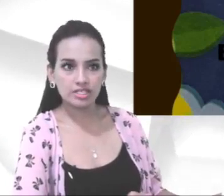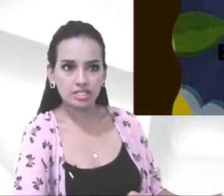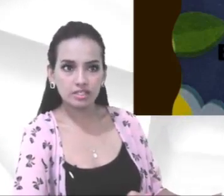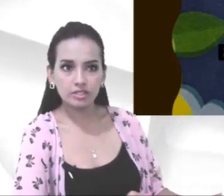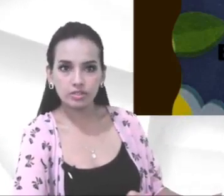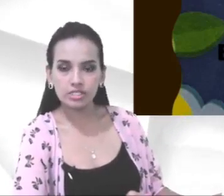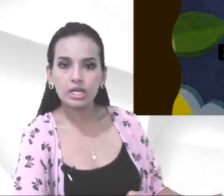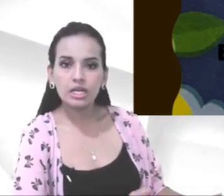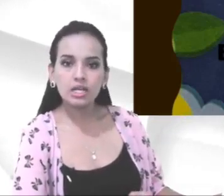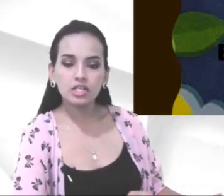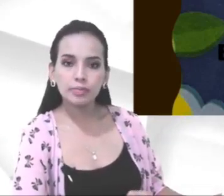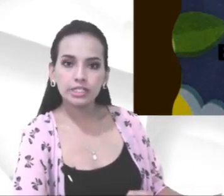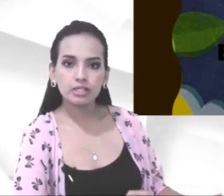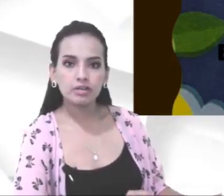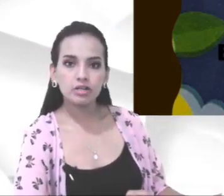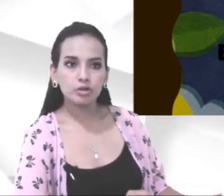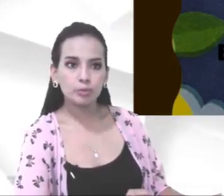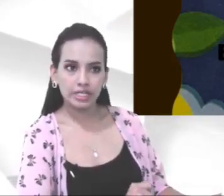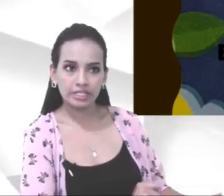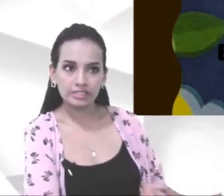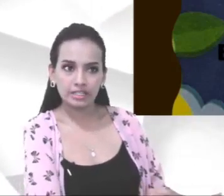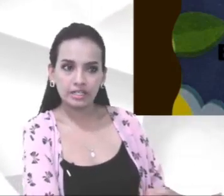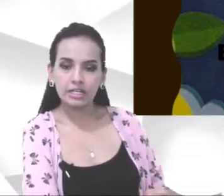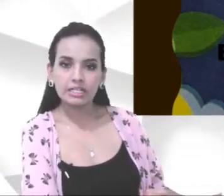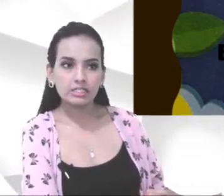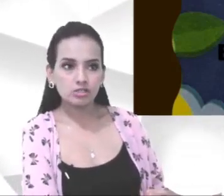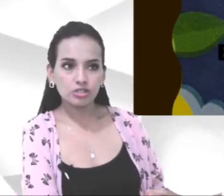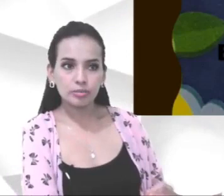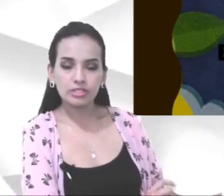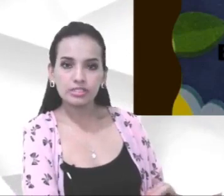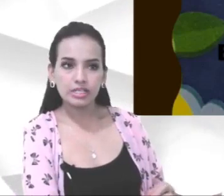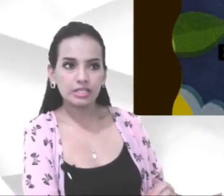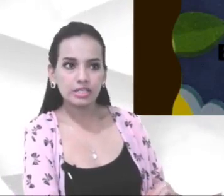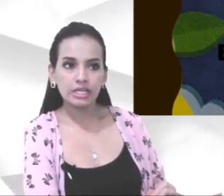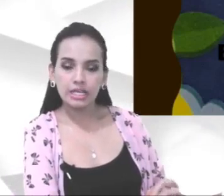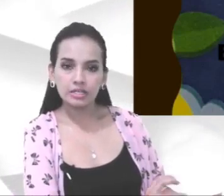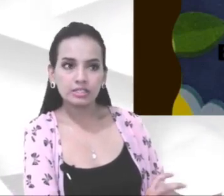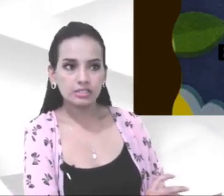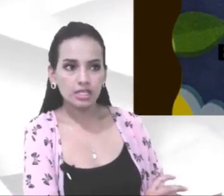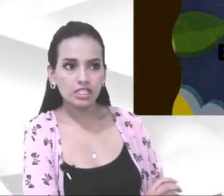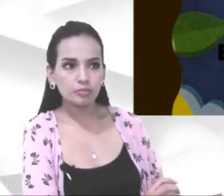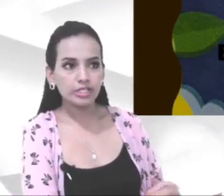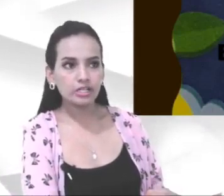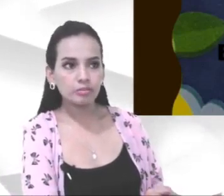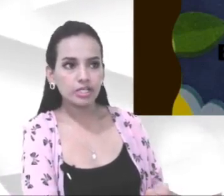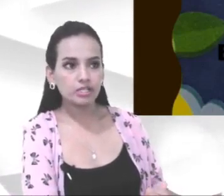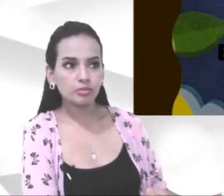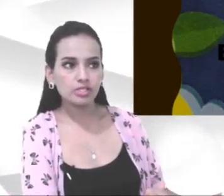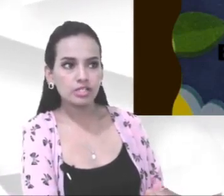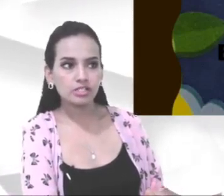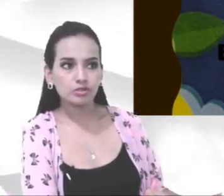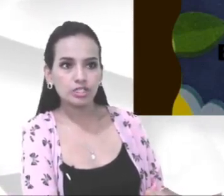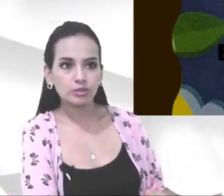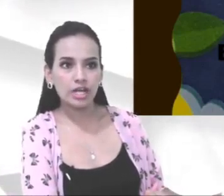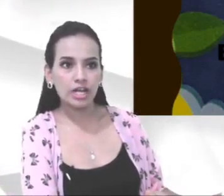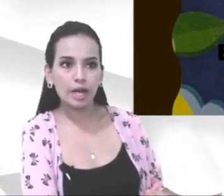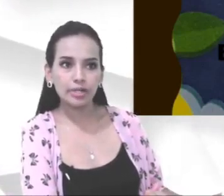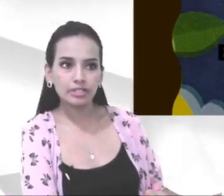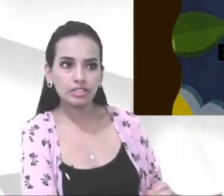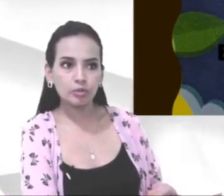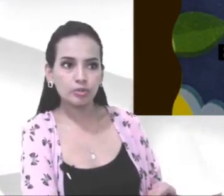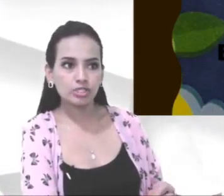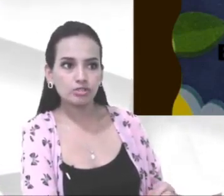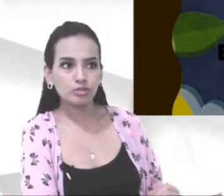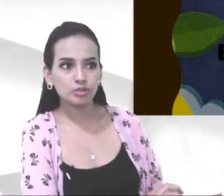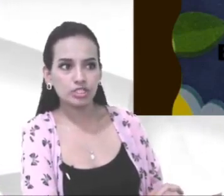en clases anteriores y la expectativa de logro para esta sesión de aprendizaje es explican el mecanismo de selección natural a